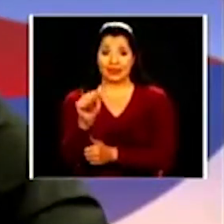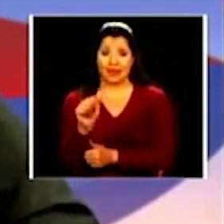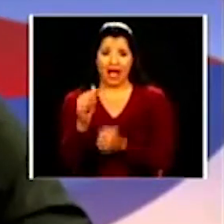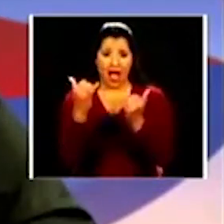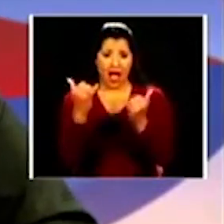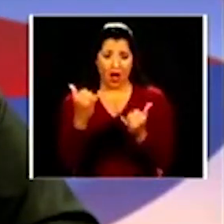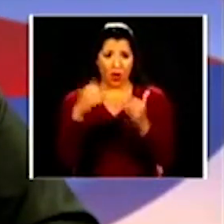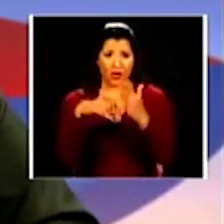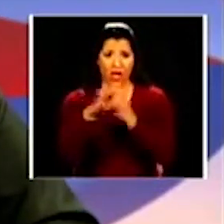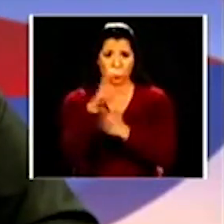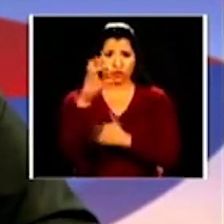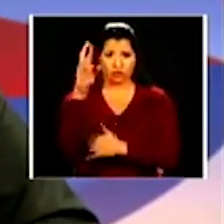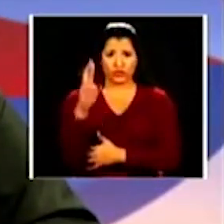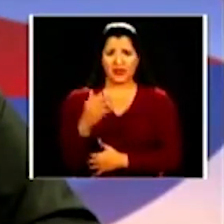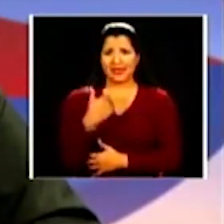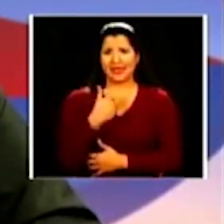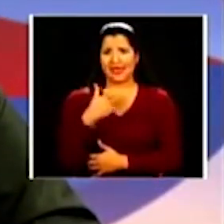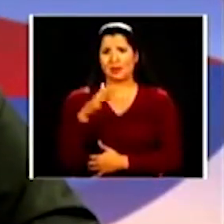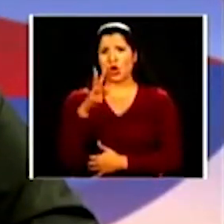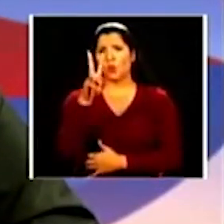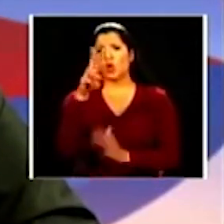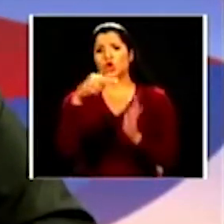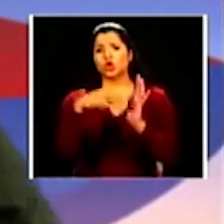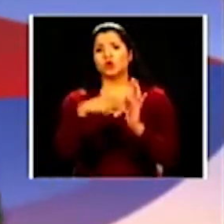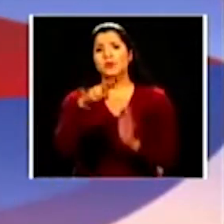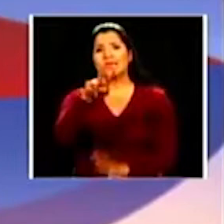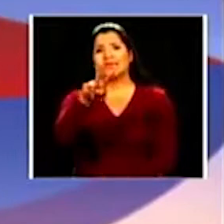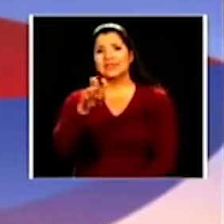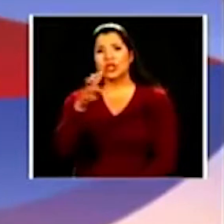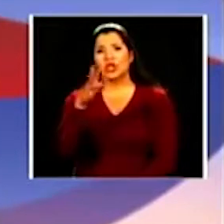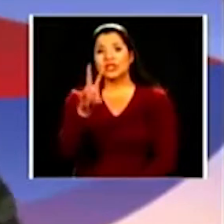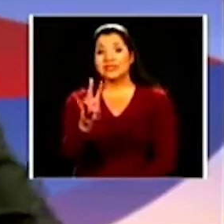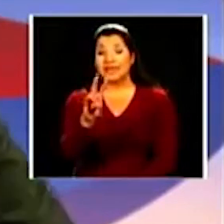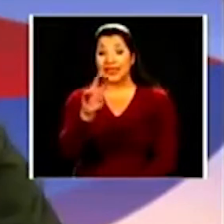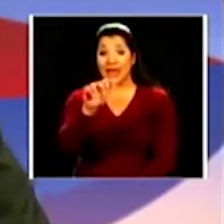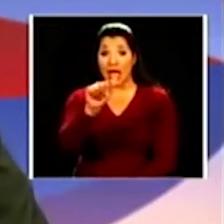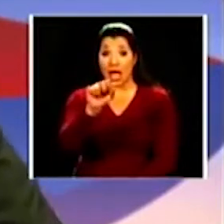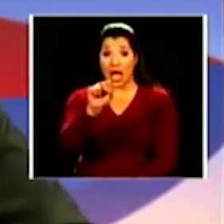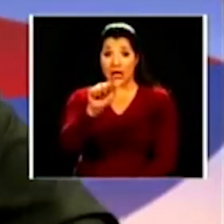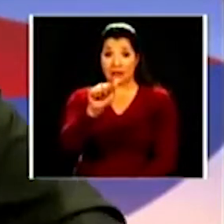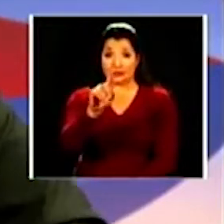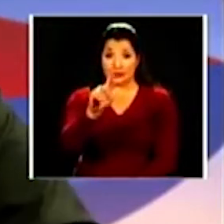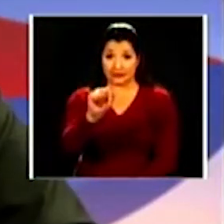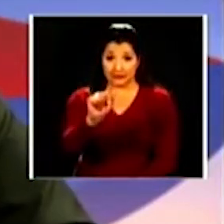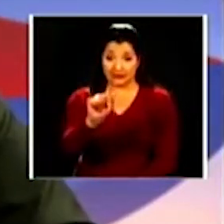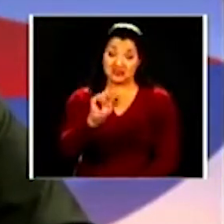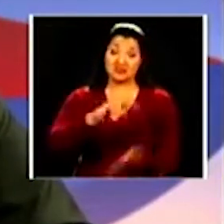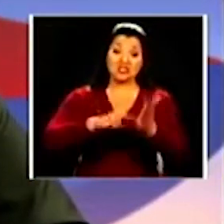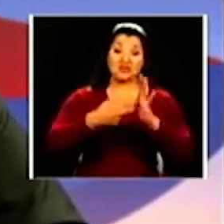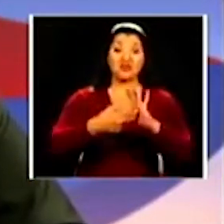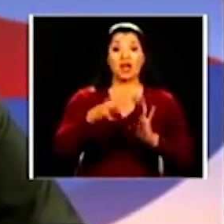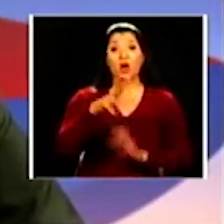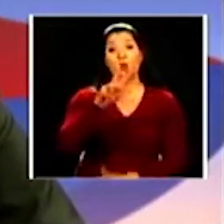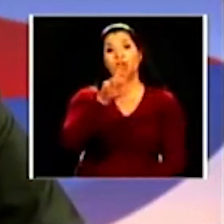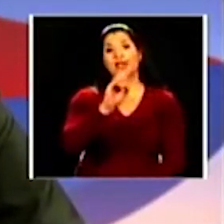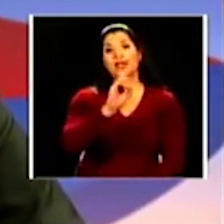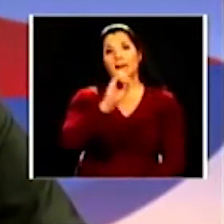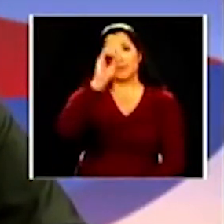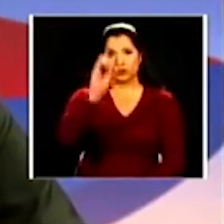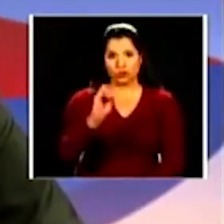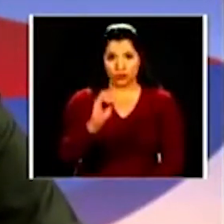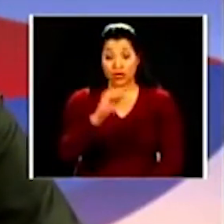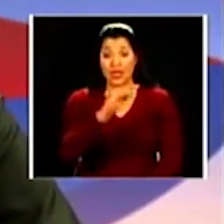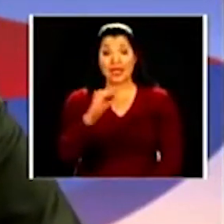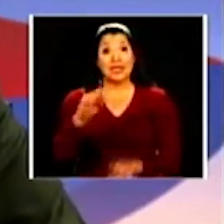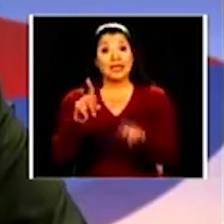país cerca de 2.117 asadas, representan el 30% más o menos de cobertura. También hay que tomar en